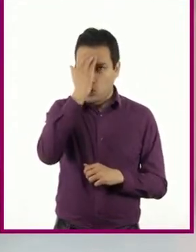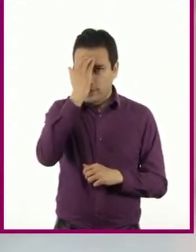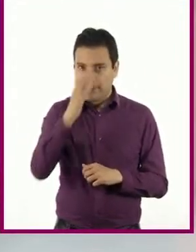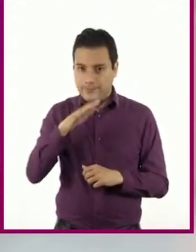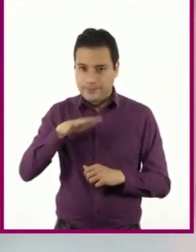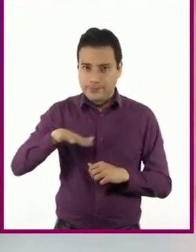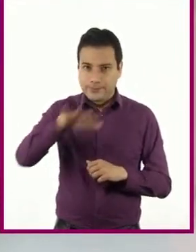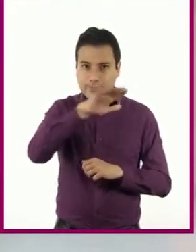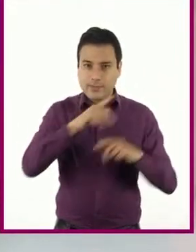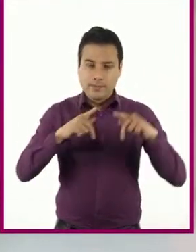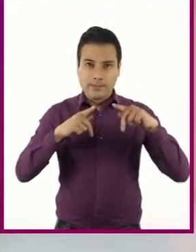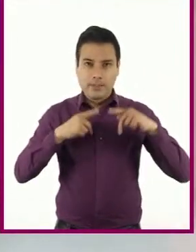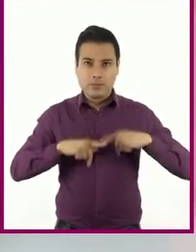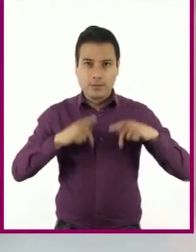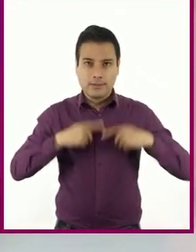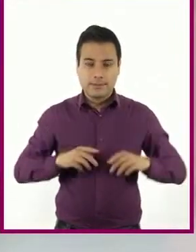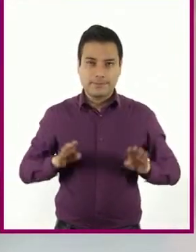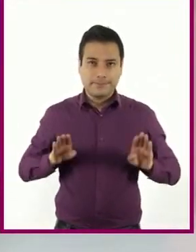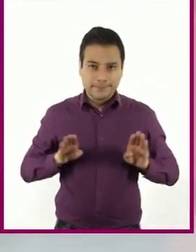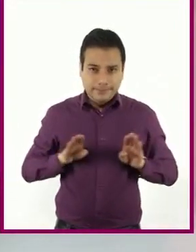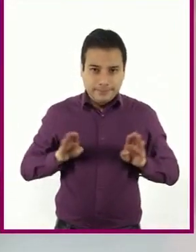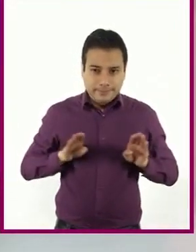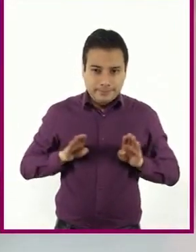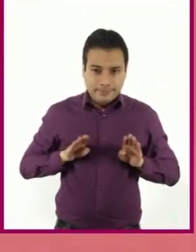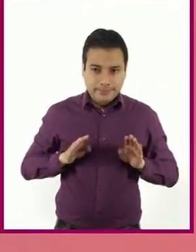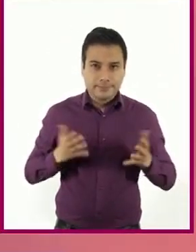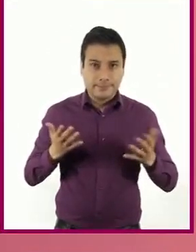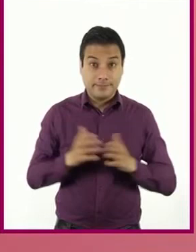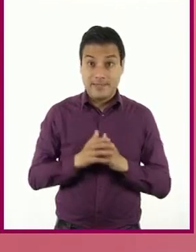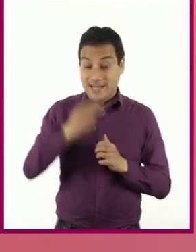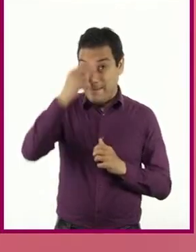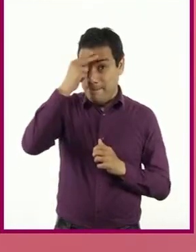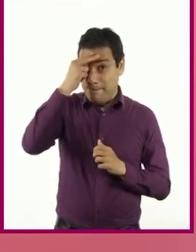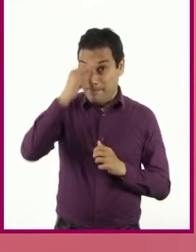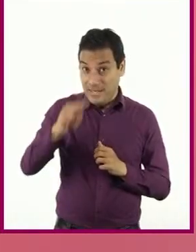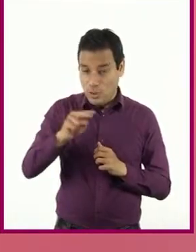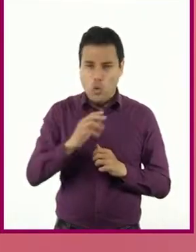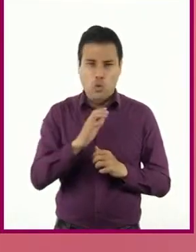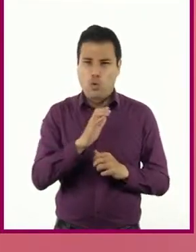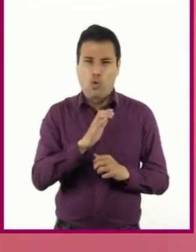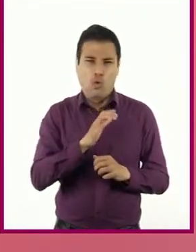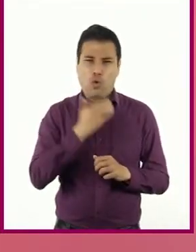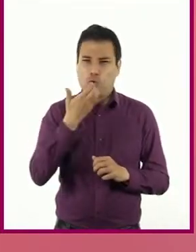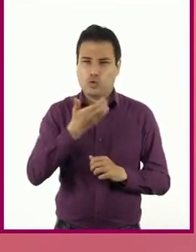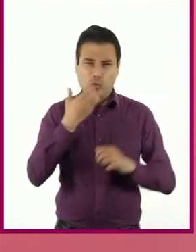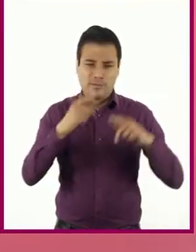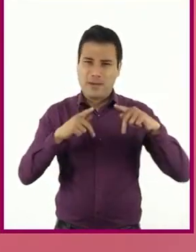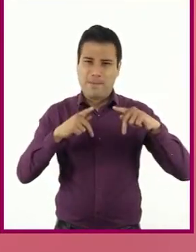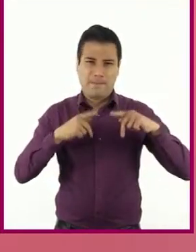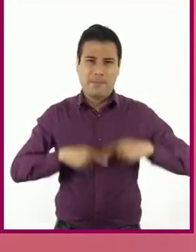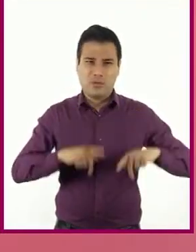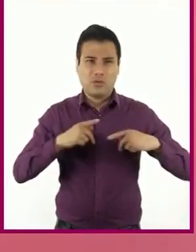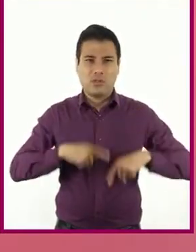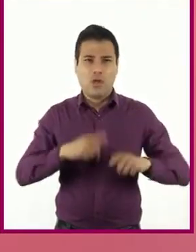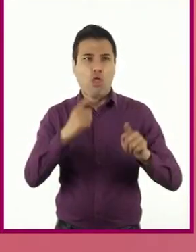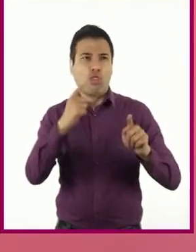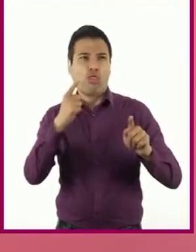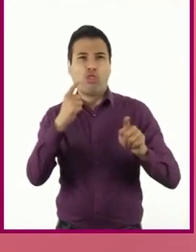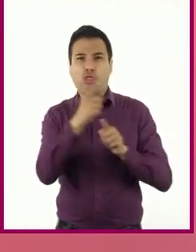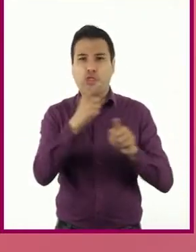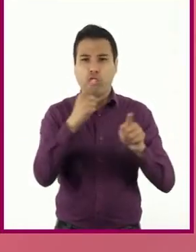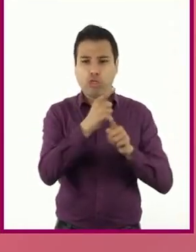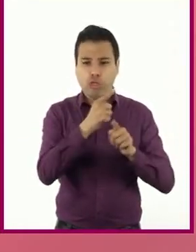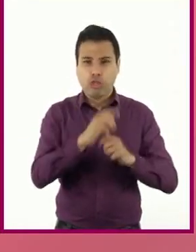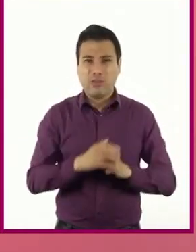qué manera nos regimos y actuamos en ella. En México, es muy común referirse con términos despectivos a las personas